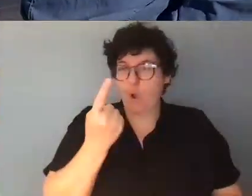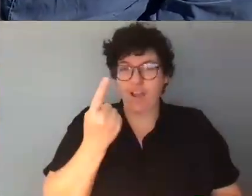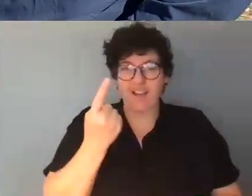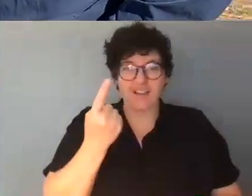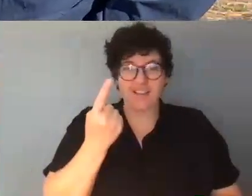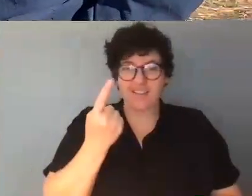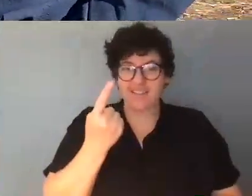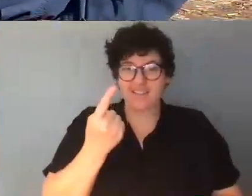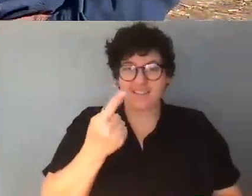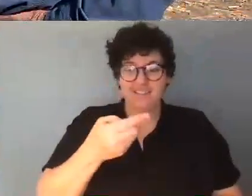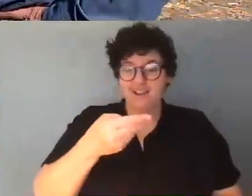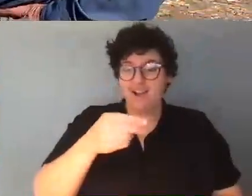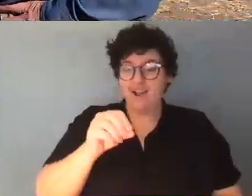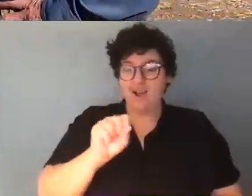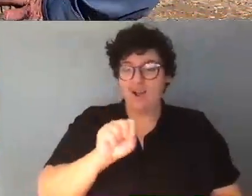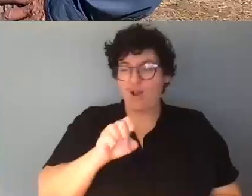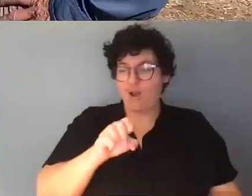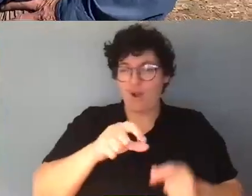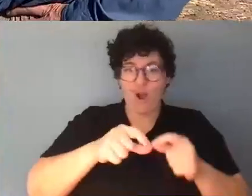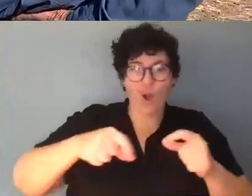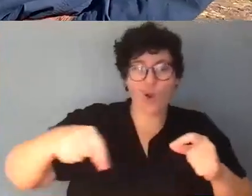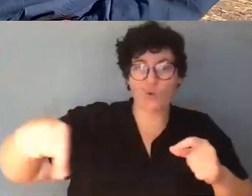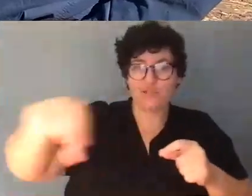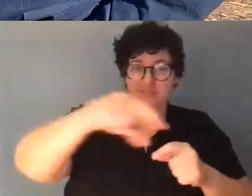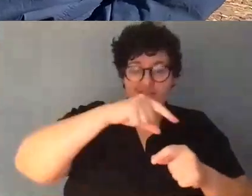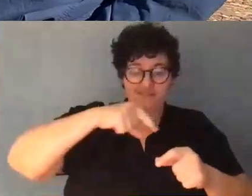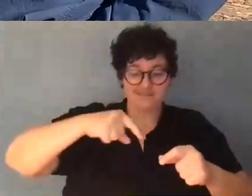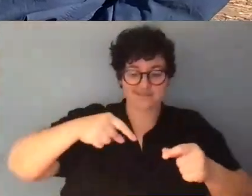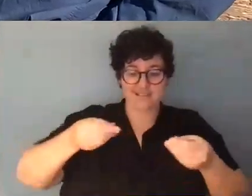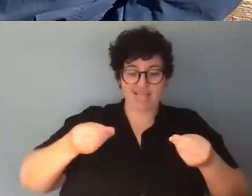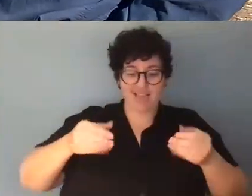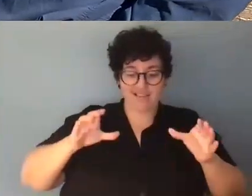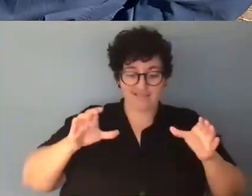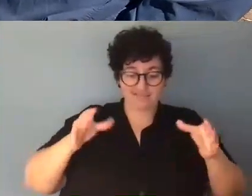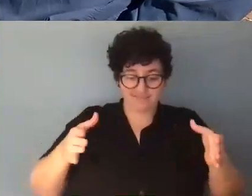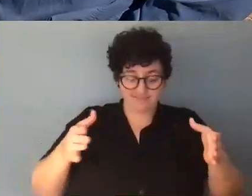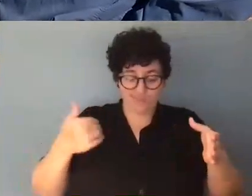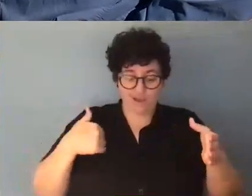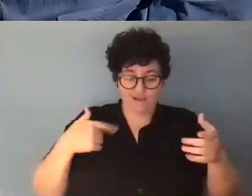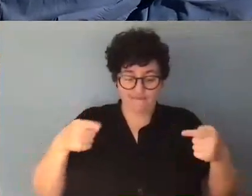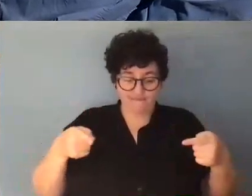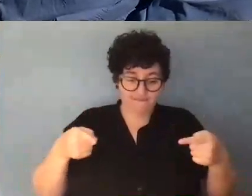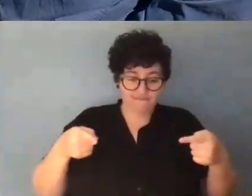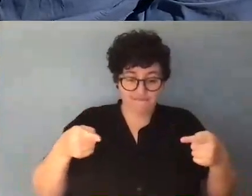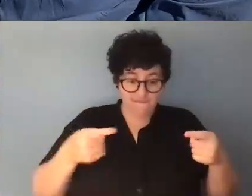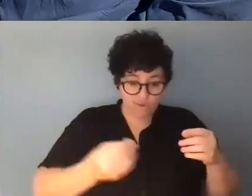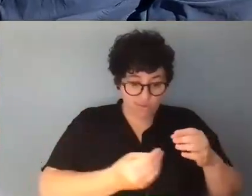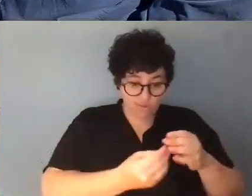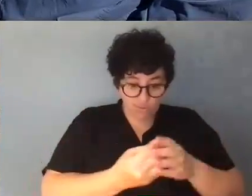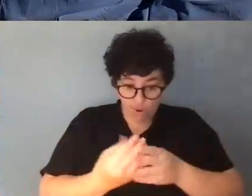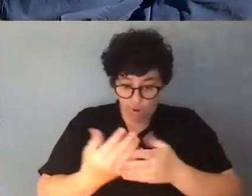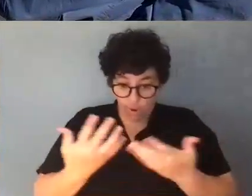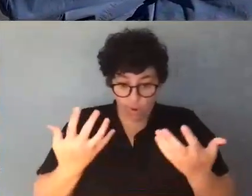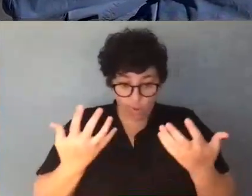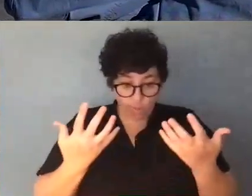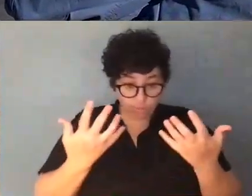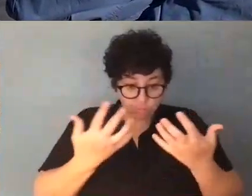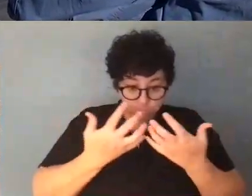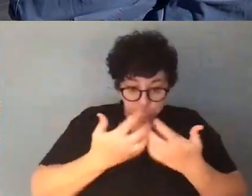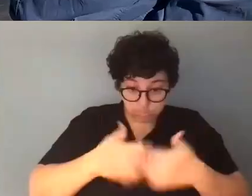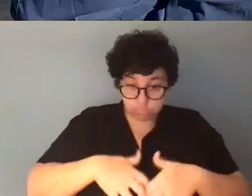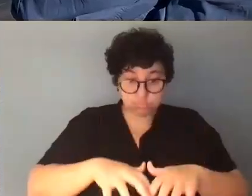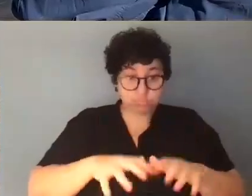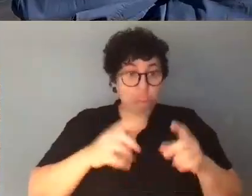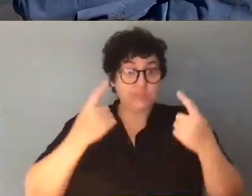manguera. Entonces, conforme vamos viendo que nos está yendo bien y que estamos incrementando la